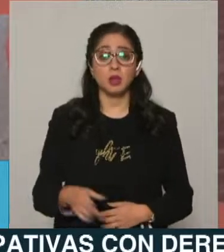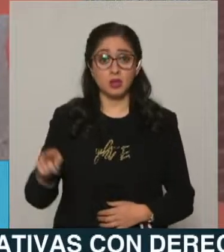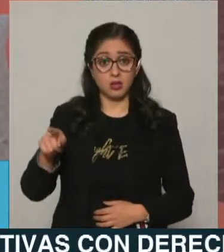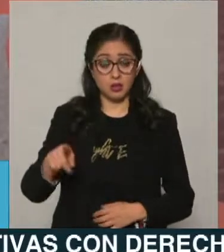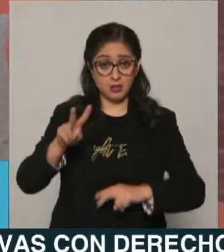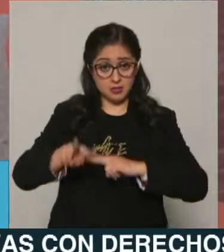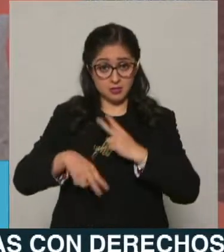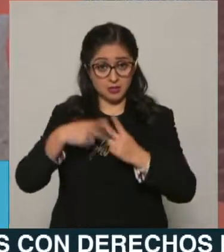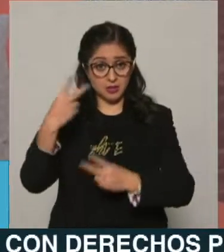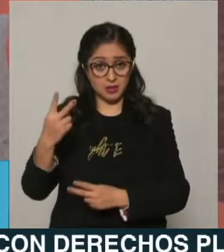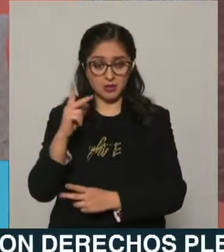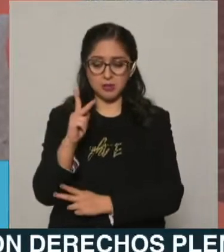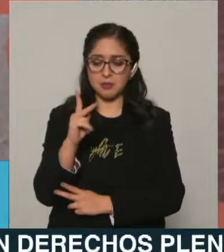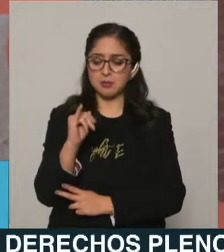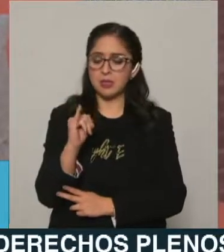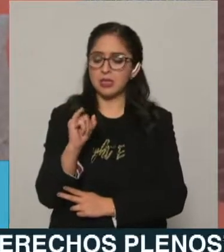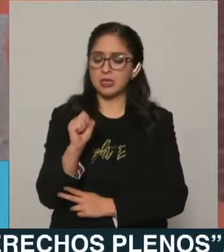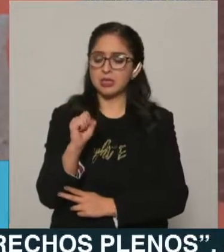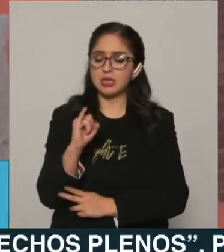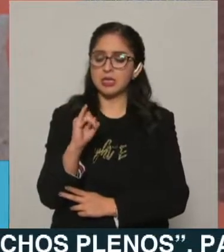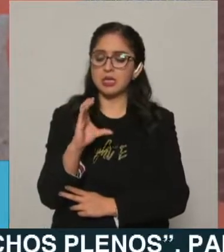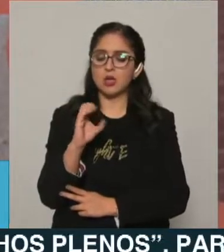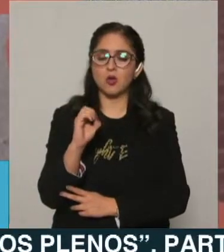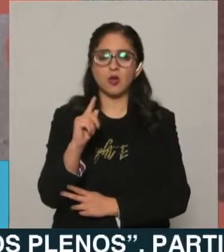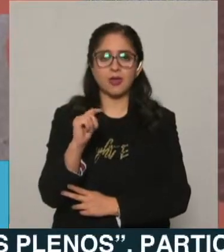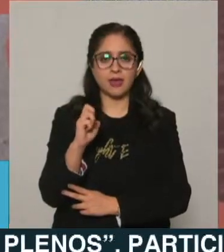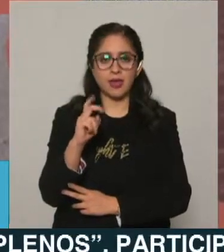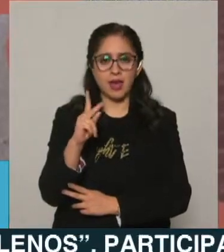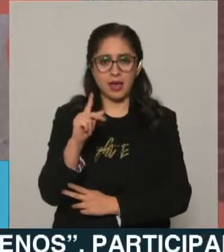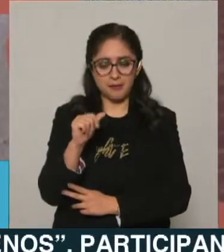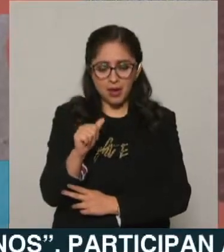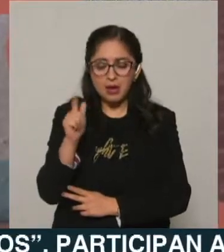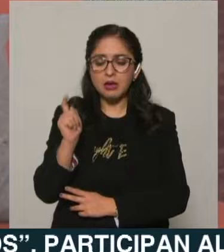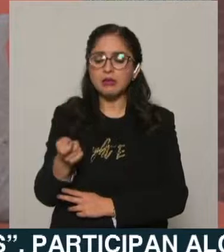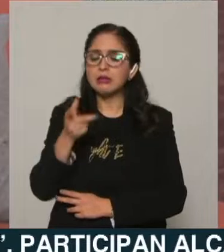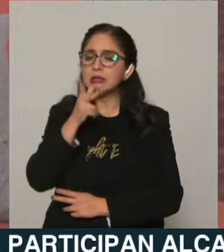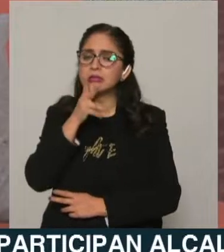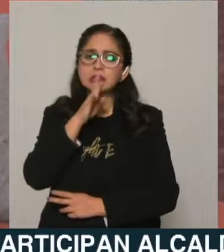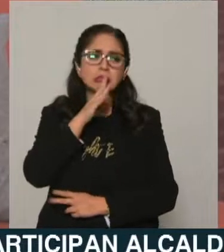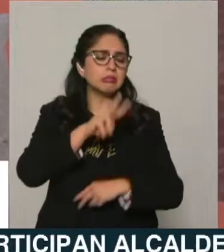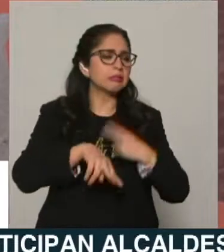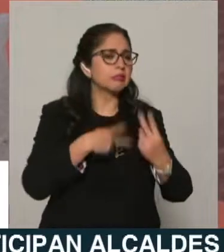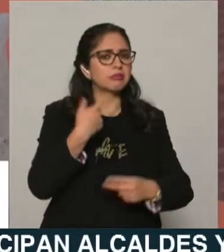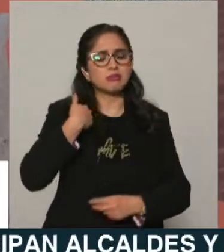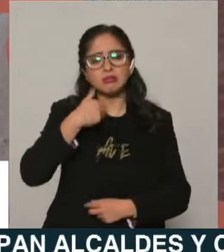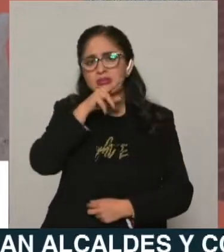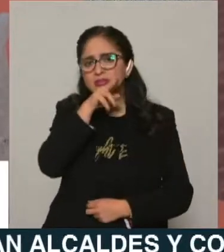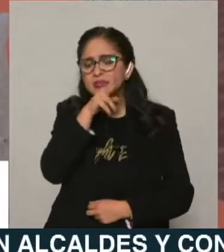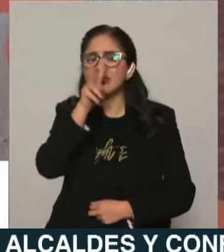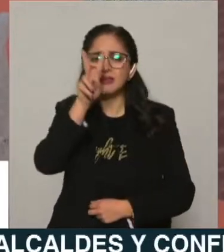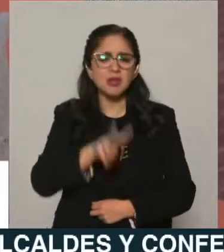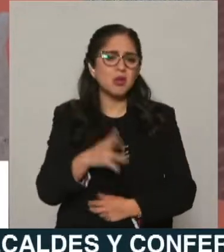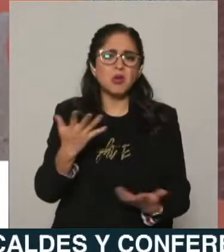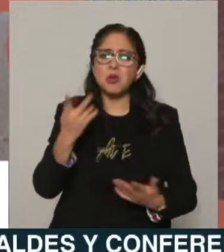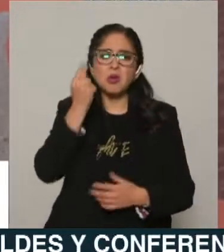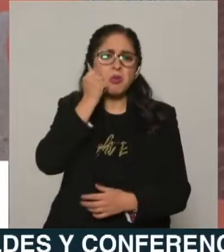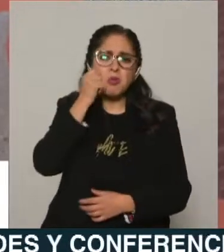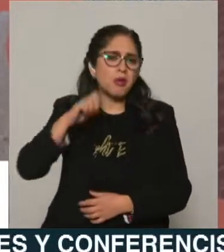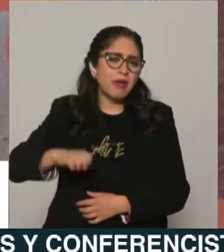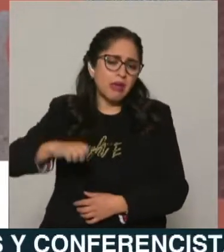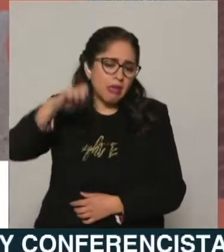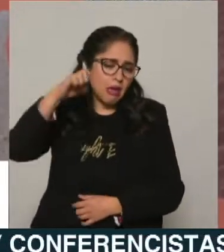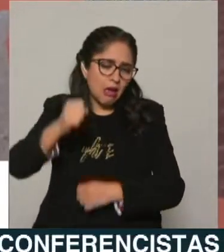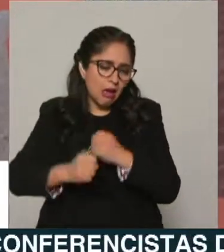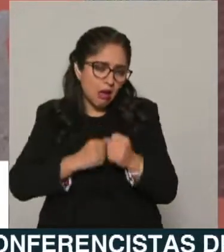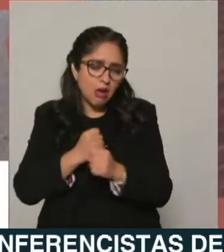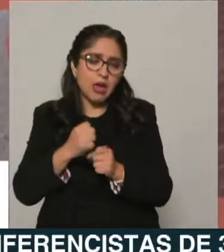papás llegan con una angustia impresionante porque tienen miedo de que a su hijo, sin importar la edad, porque me llegan pacientes hasta de